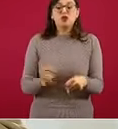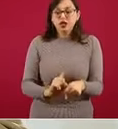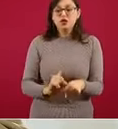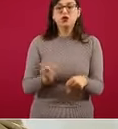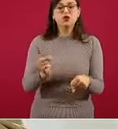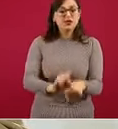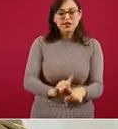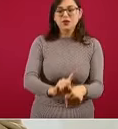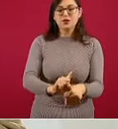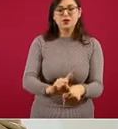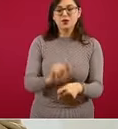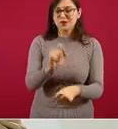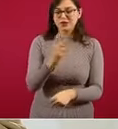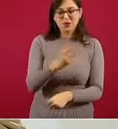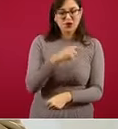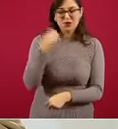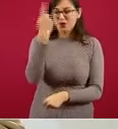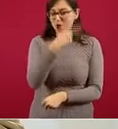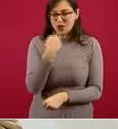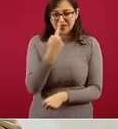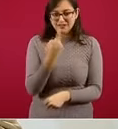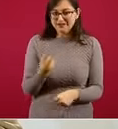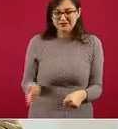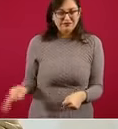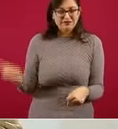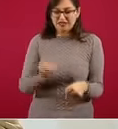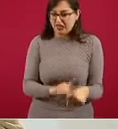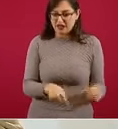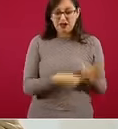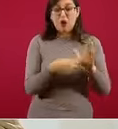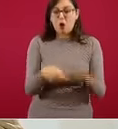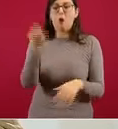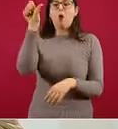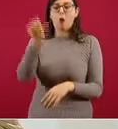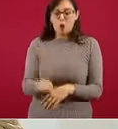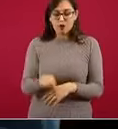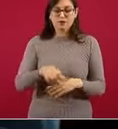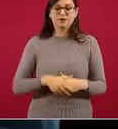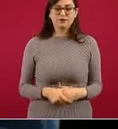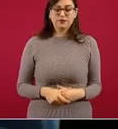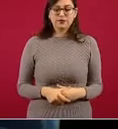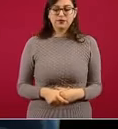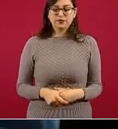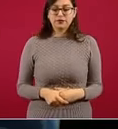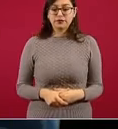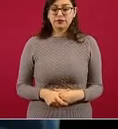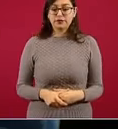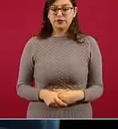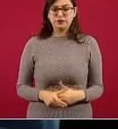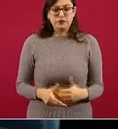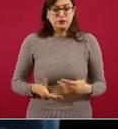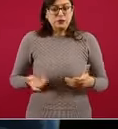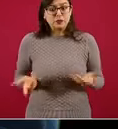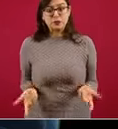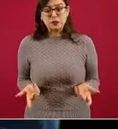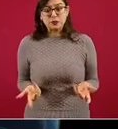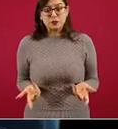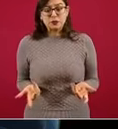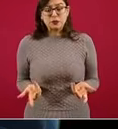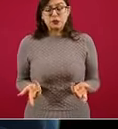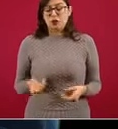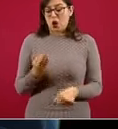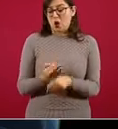corte, ¿no? Y en este caso es al día 27 de diciembre. Entonces, ¿en cuánto tiempo se podría saturar? Si estamos